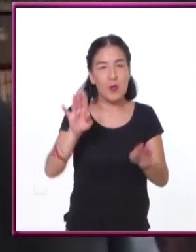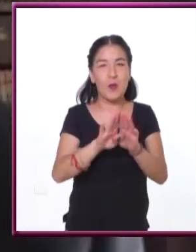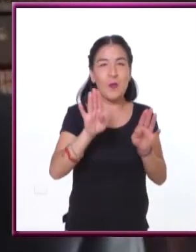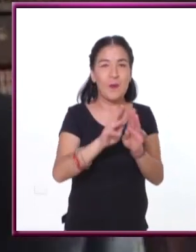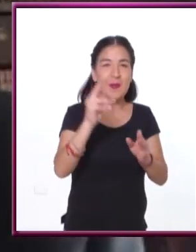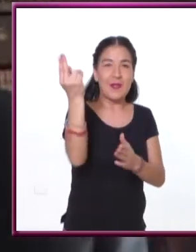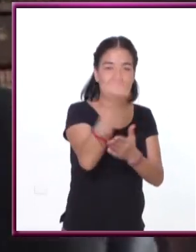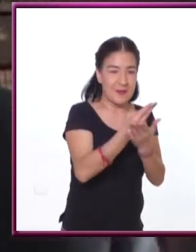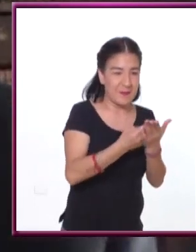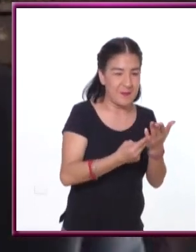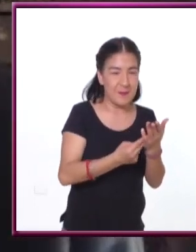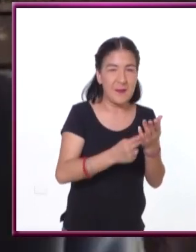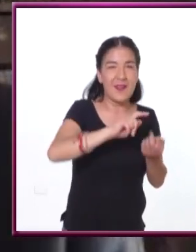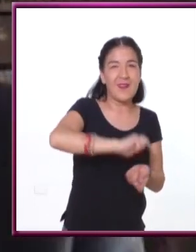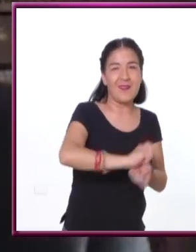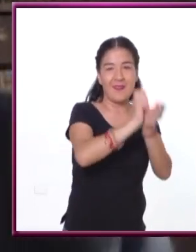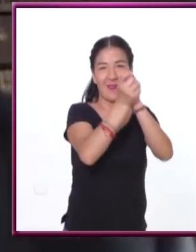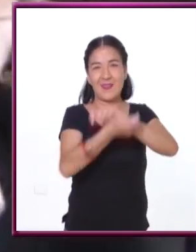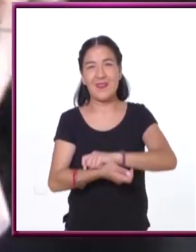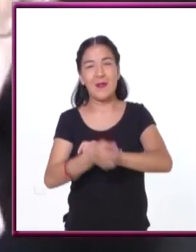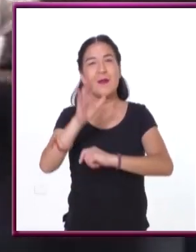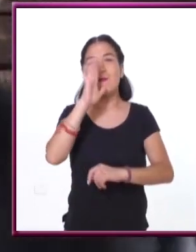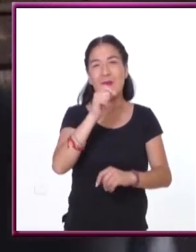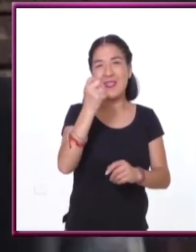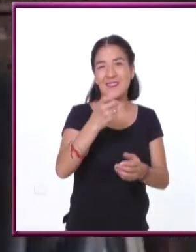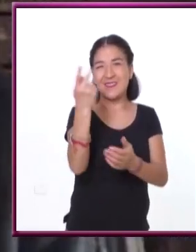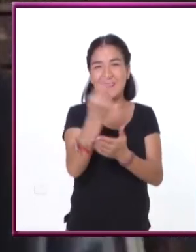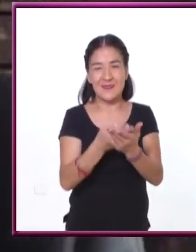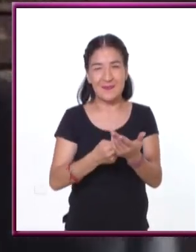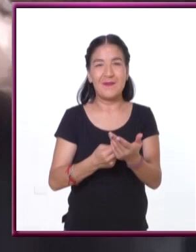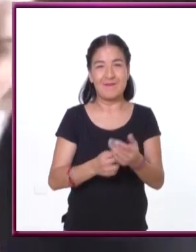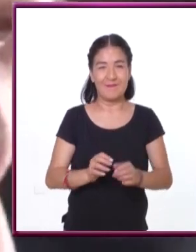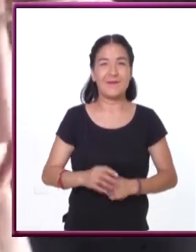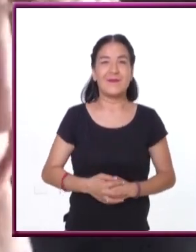dibujar para desdibujar, decía Pablo Picasso.